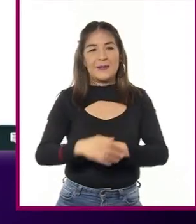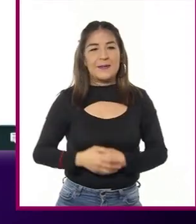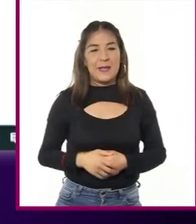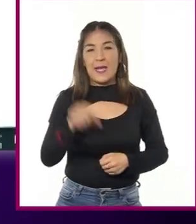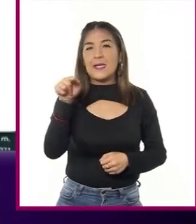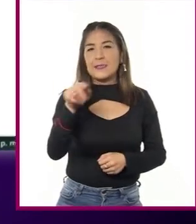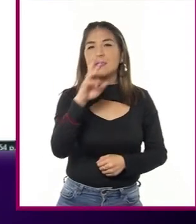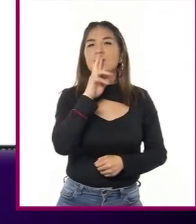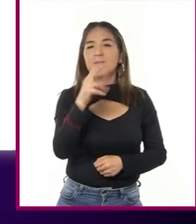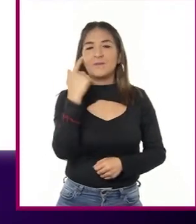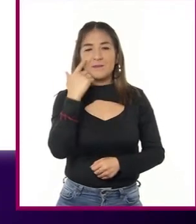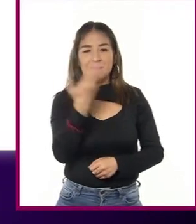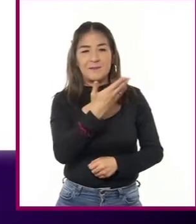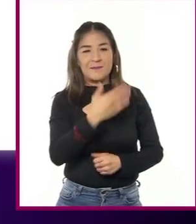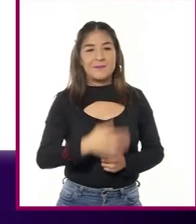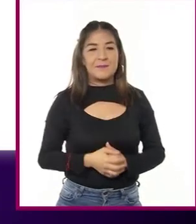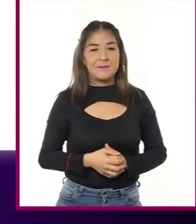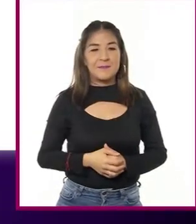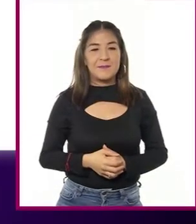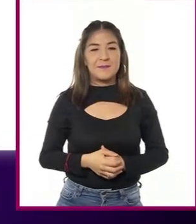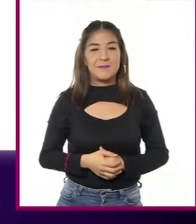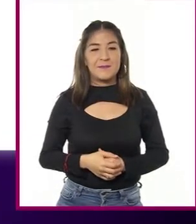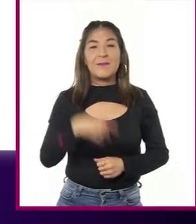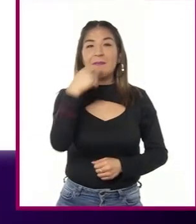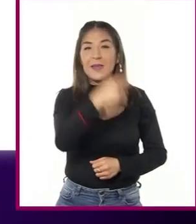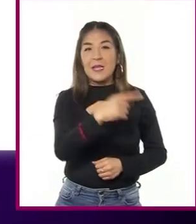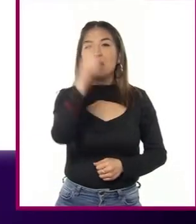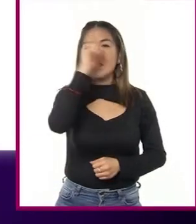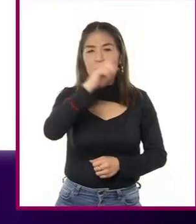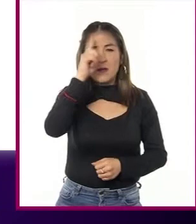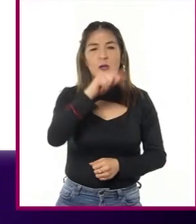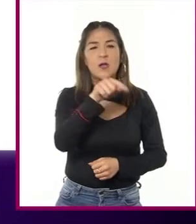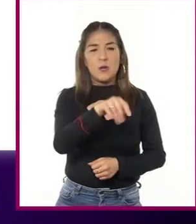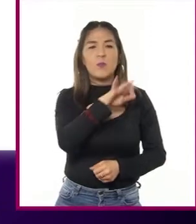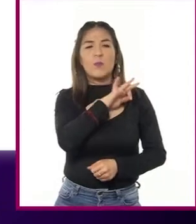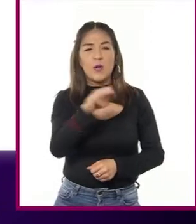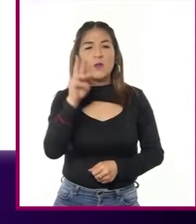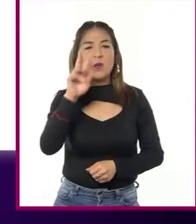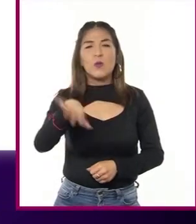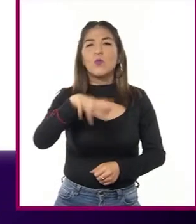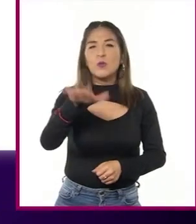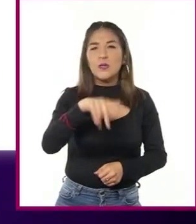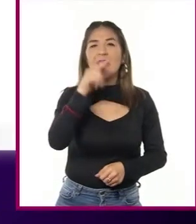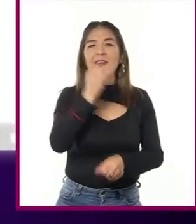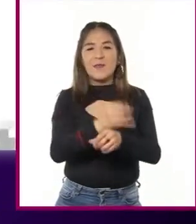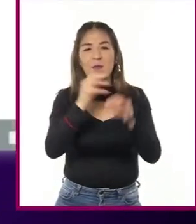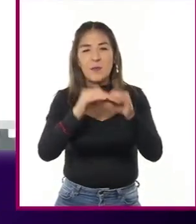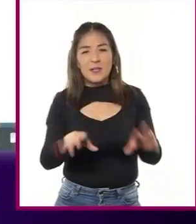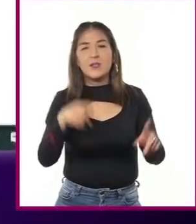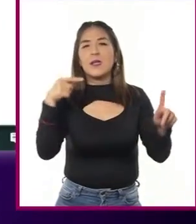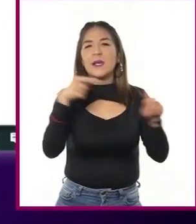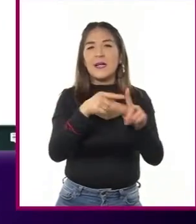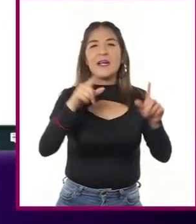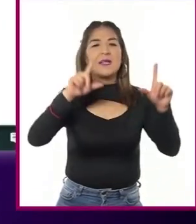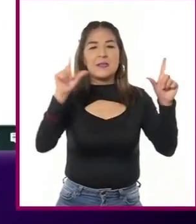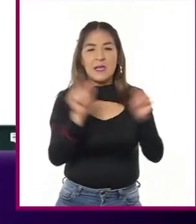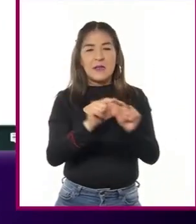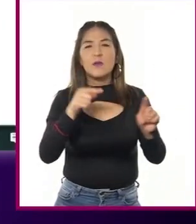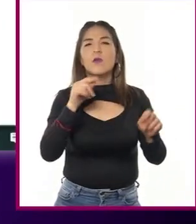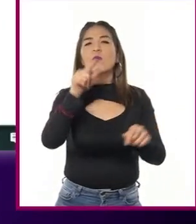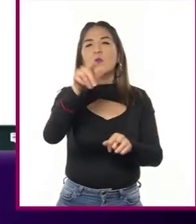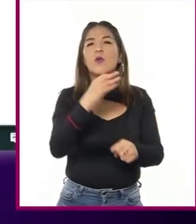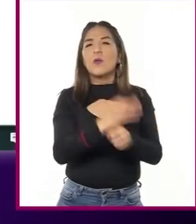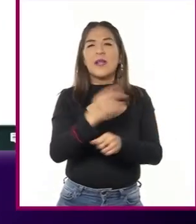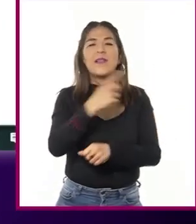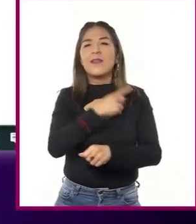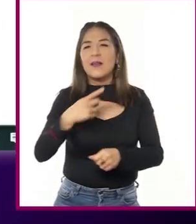nuestro resultado. Aún con estas recomendaciones, es posible que quieran buscar en un sitio específico. En este caso, lo que